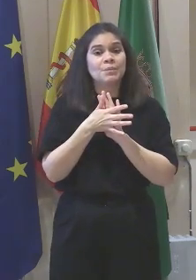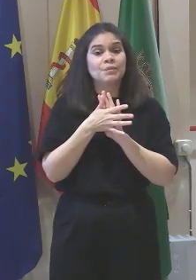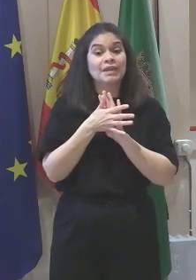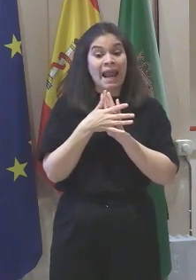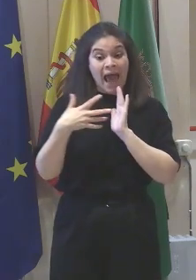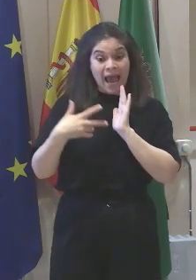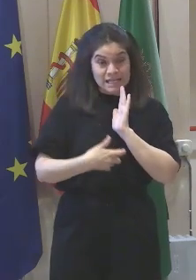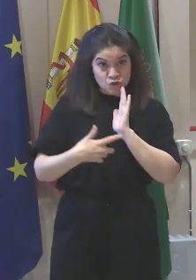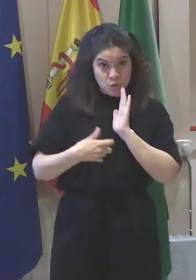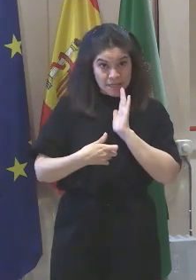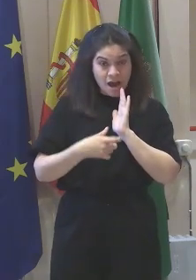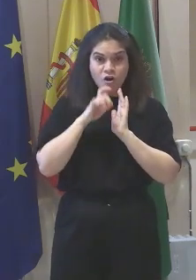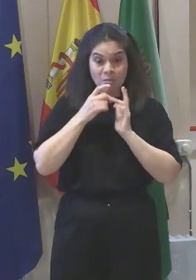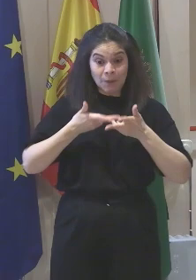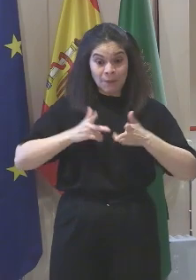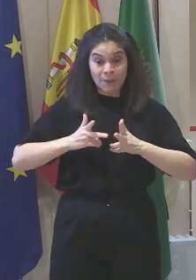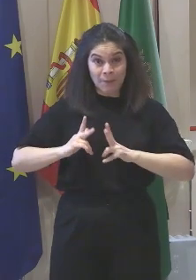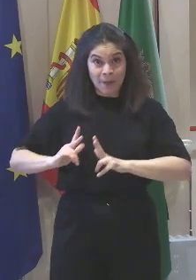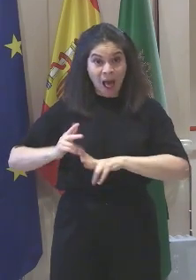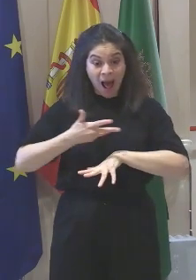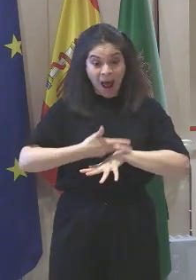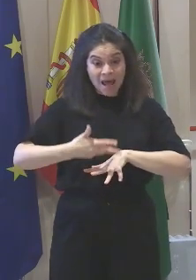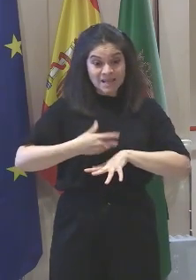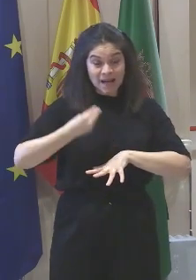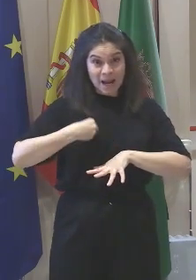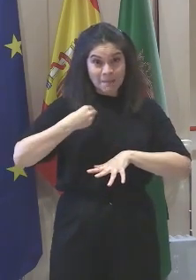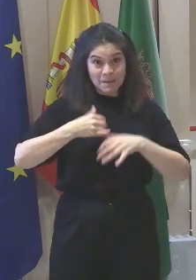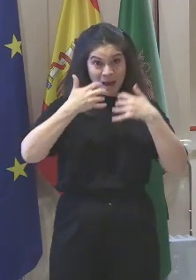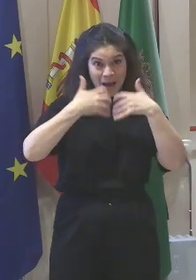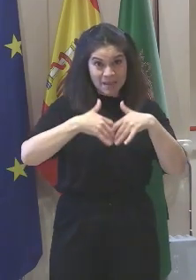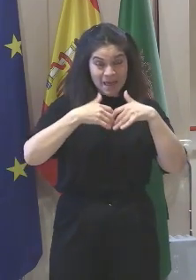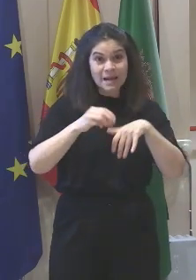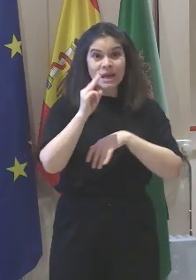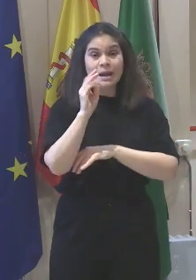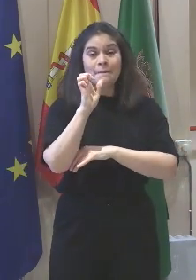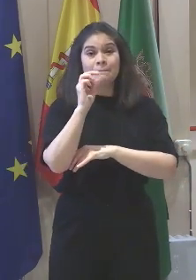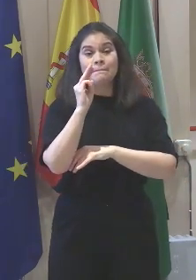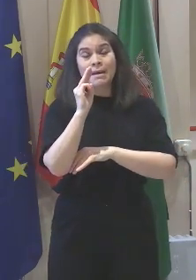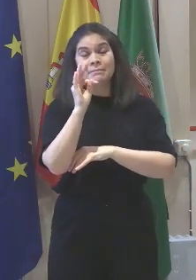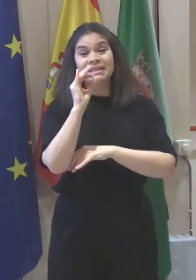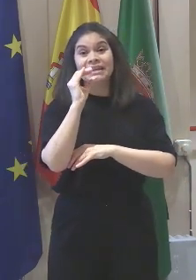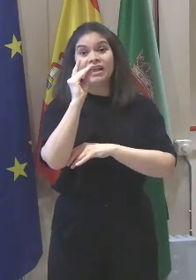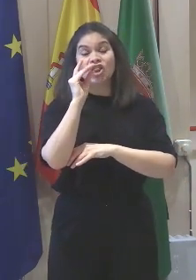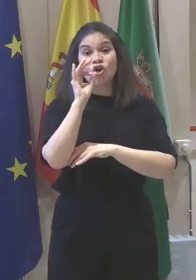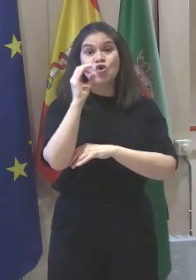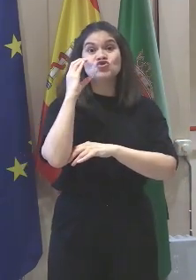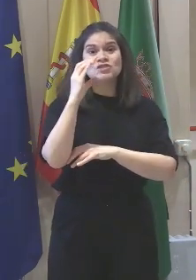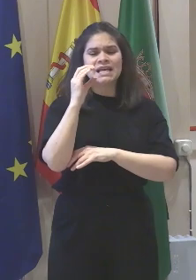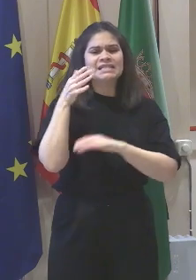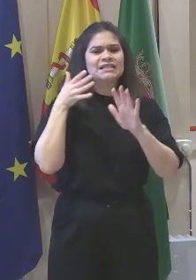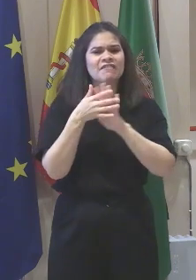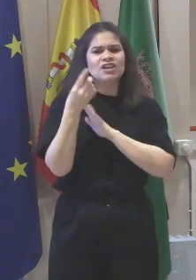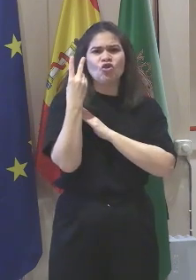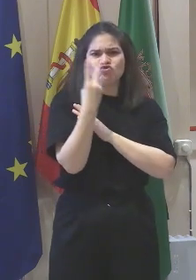la insulina se libera a la sangre en la misma cantidad que el péptido C. Digamos que son dos moléculas